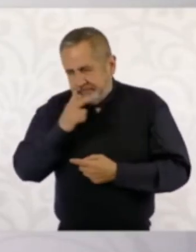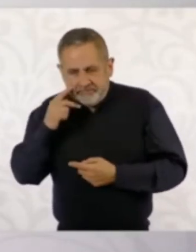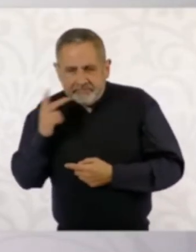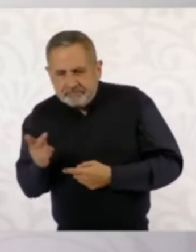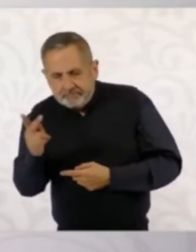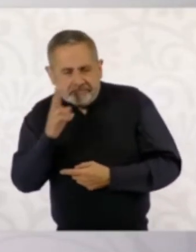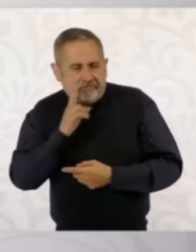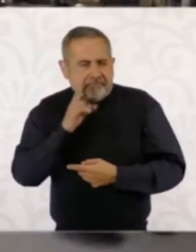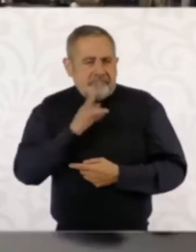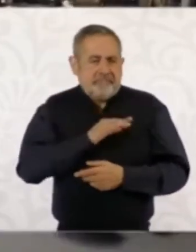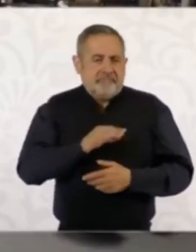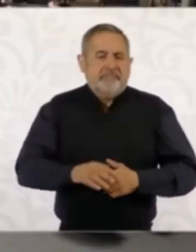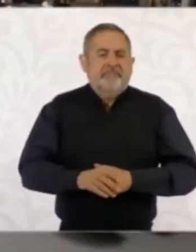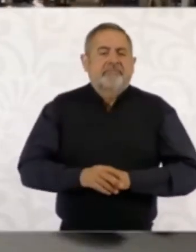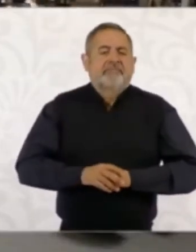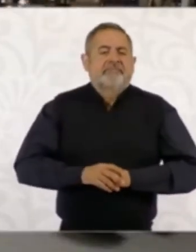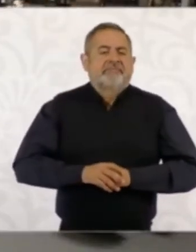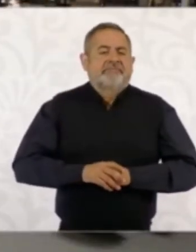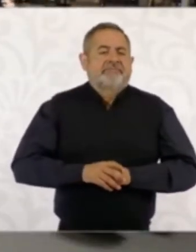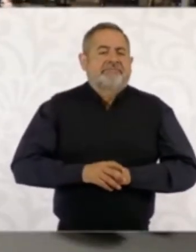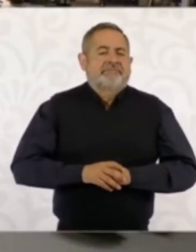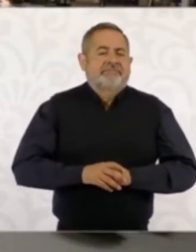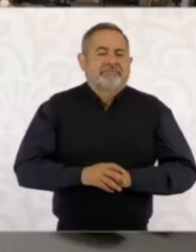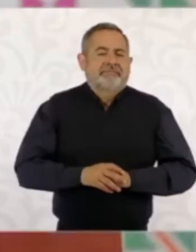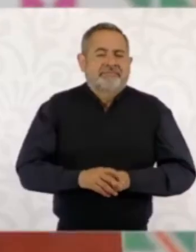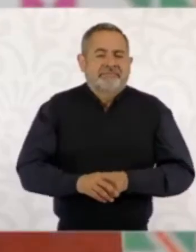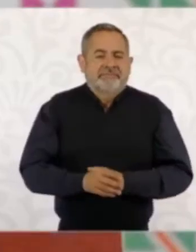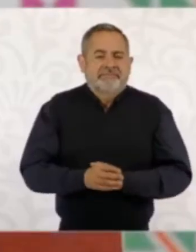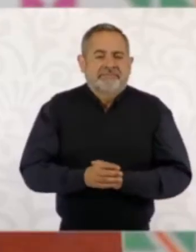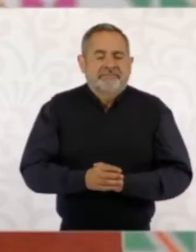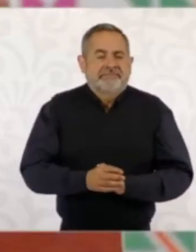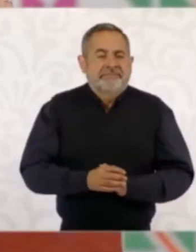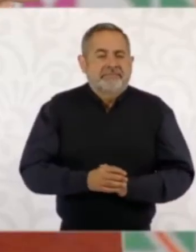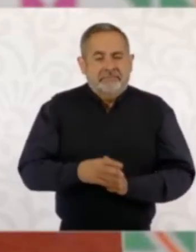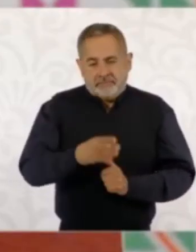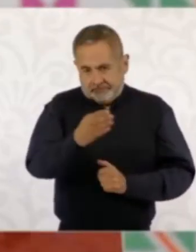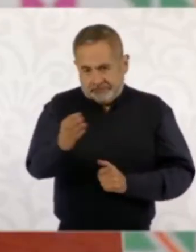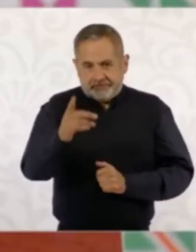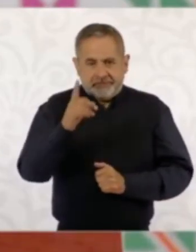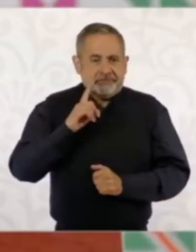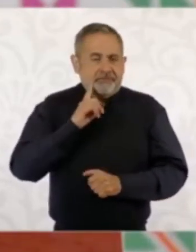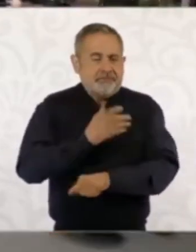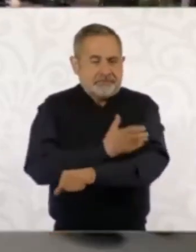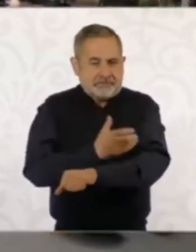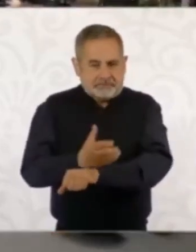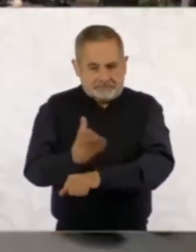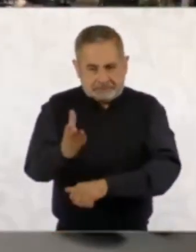Gracias. Vamos por acá, vamos por acá. A ver, me acompañan.